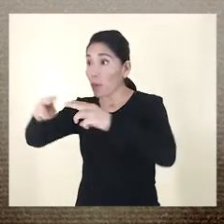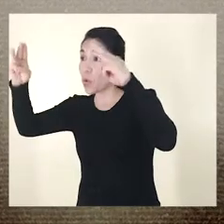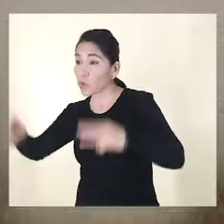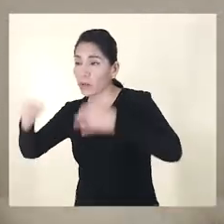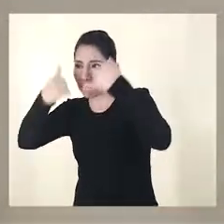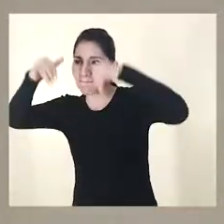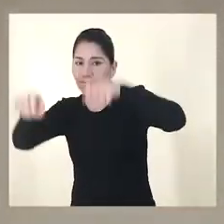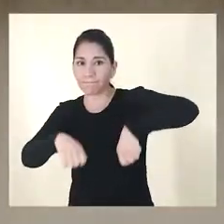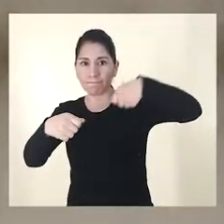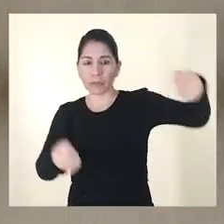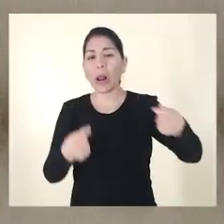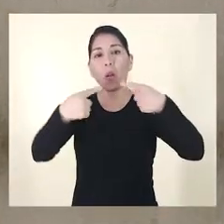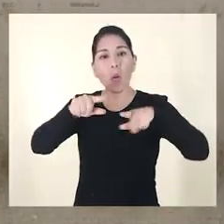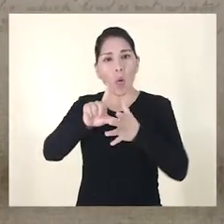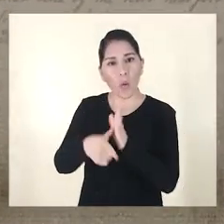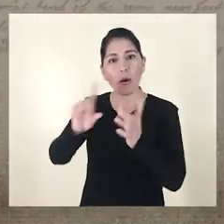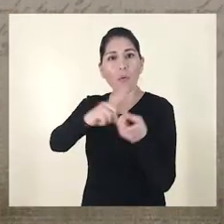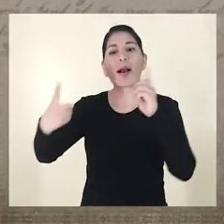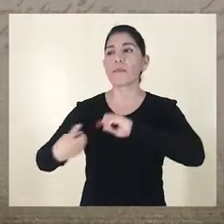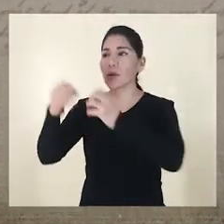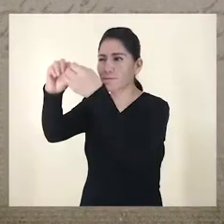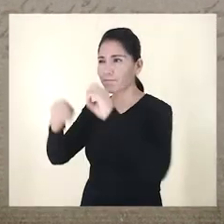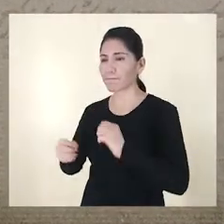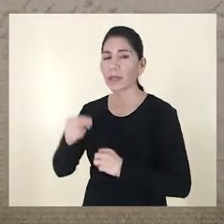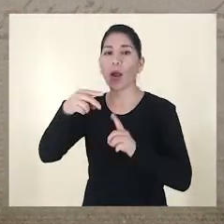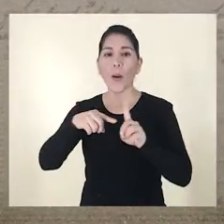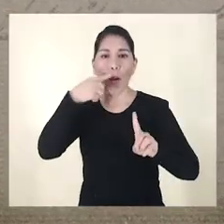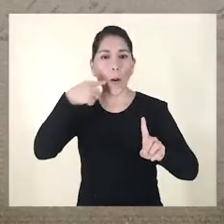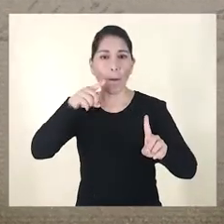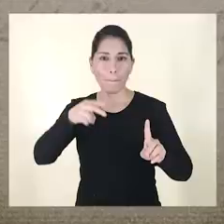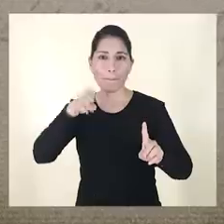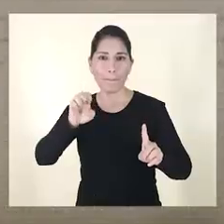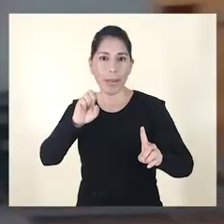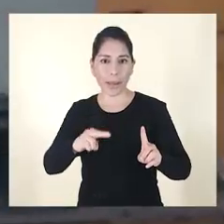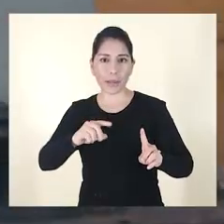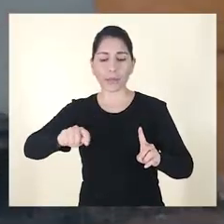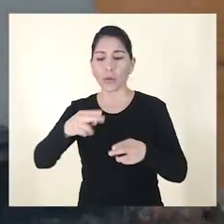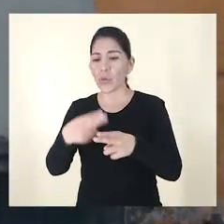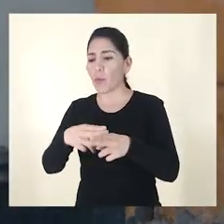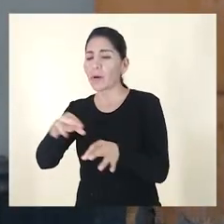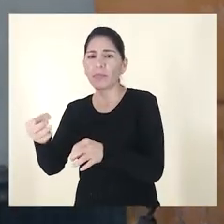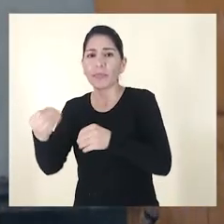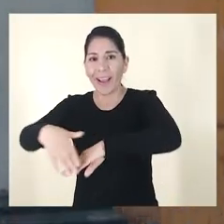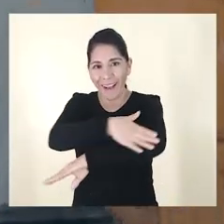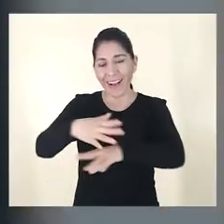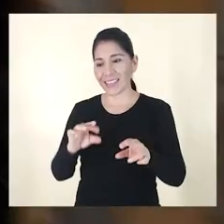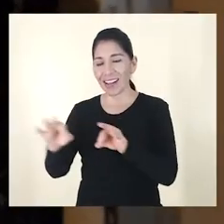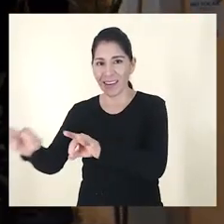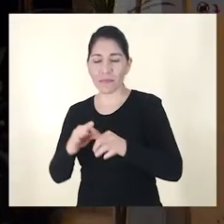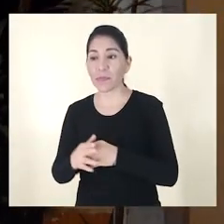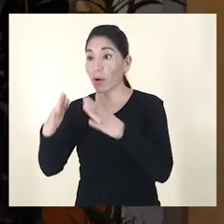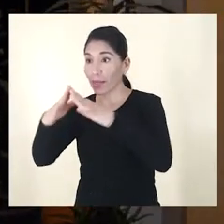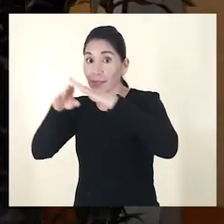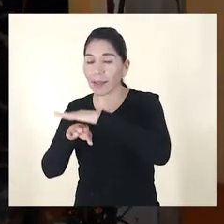un museo taurino, después de un trabajo de restauración hecho por Héctor Velarde. El nombre proviene de la cuadra en la que se asentó. La